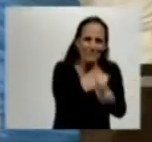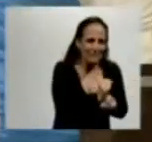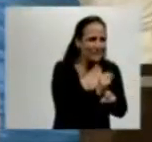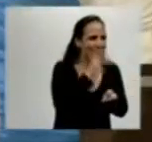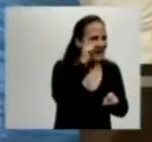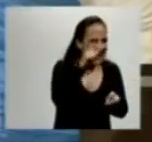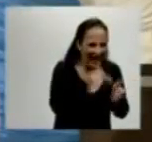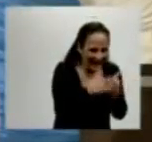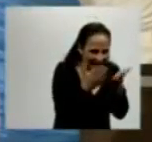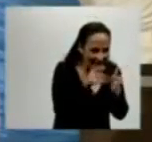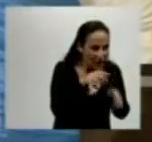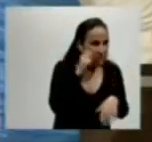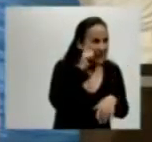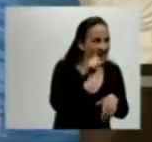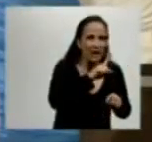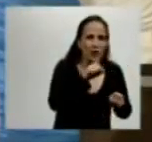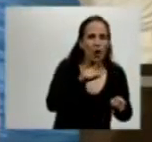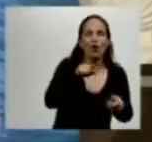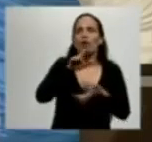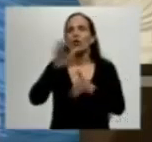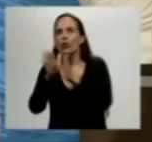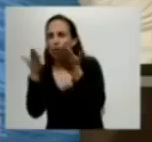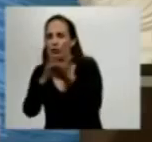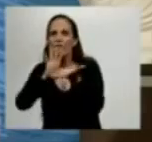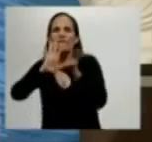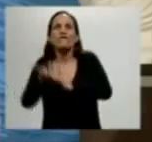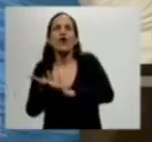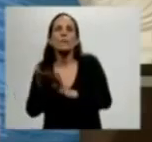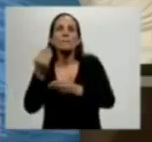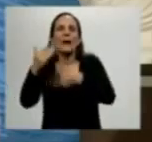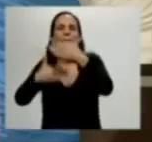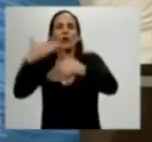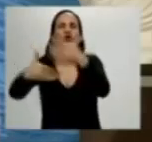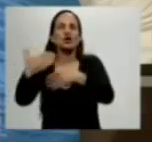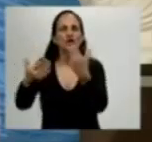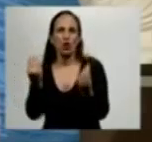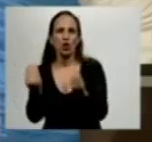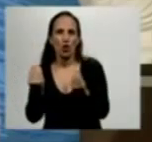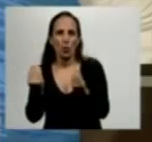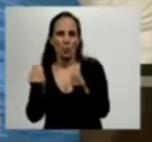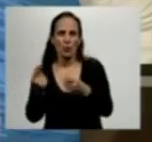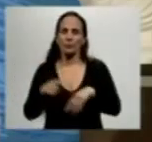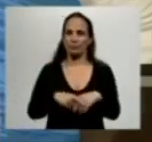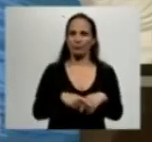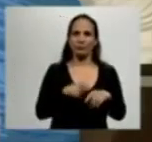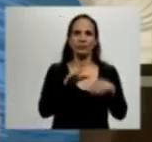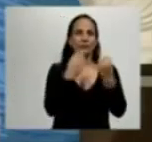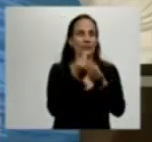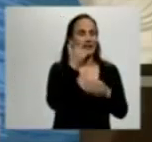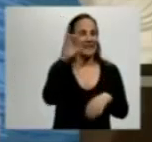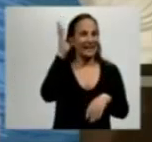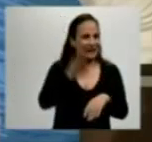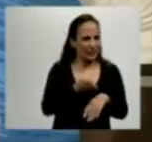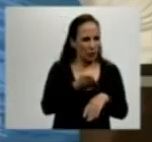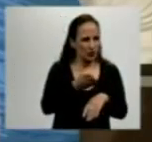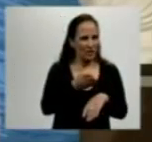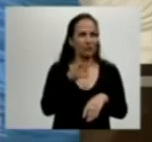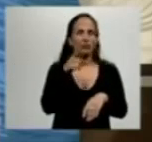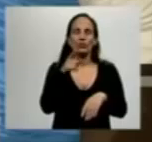hablando del código de forma. La media mundial es de 30% de